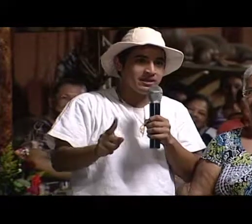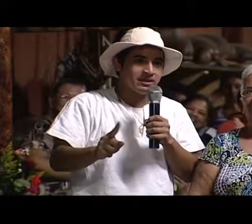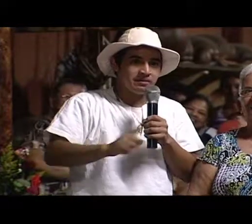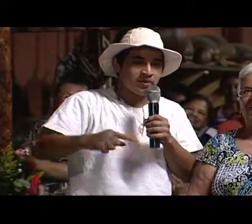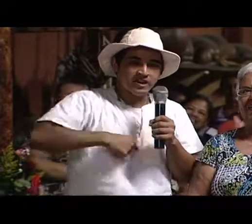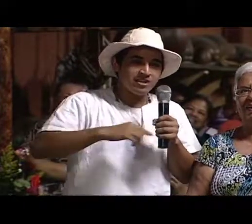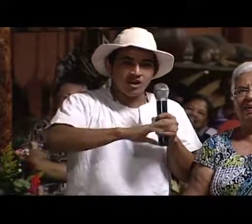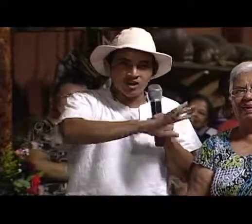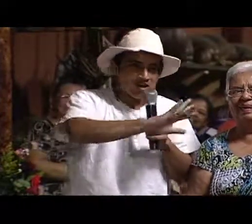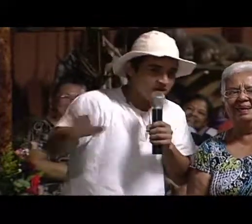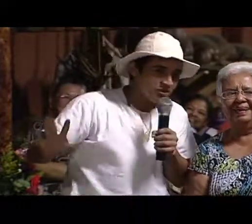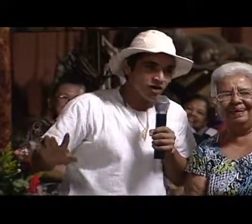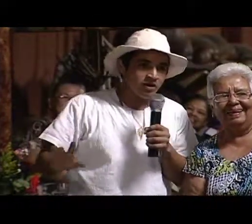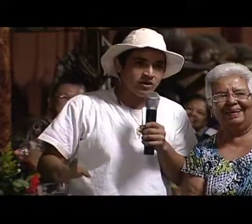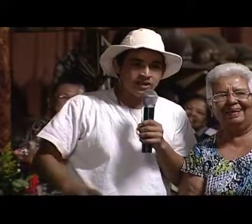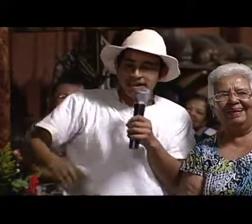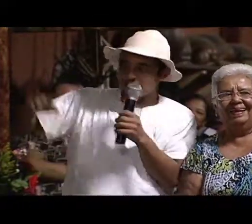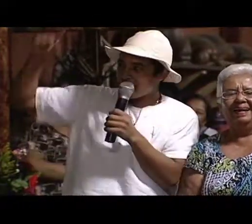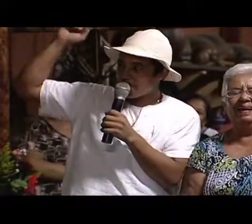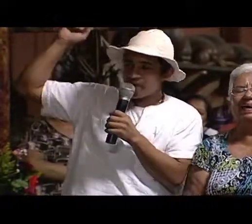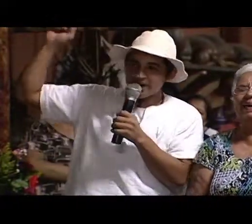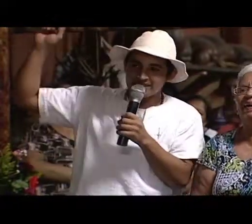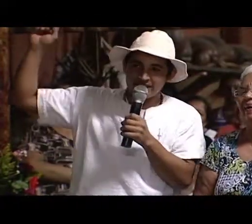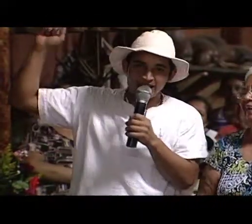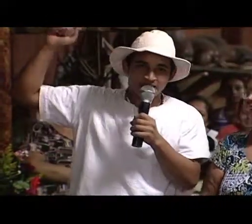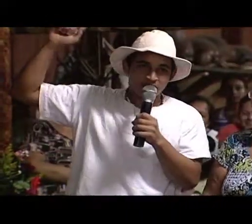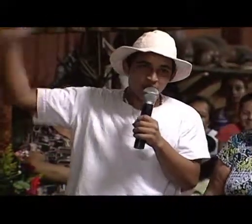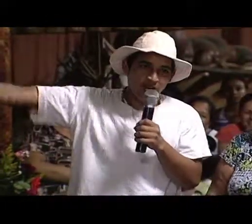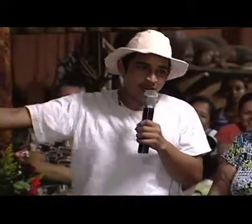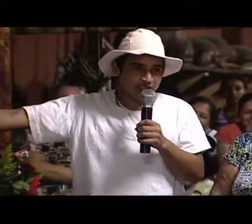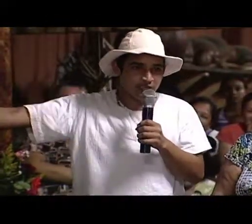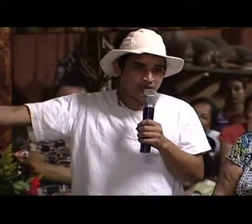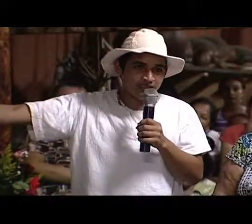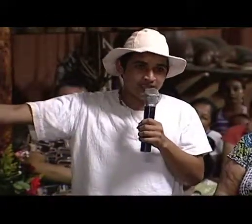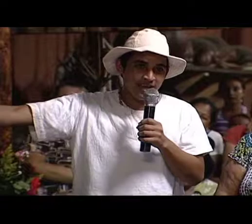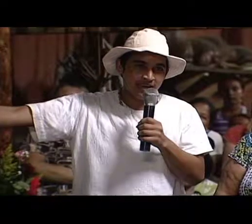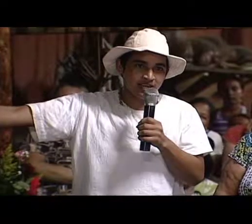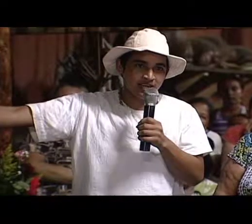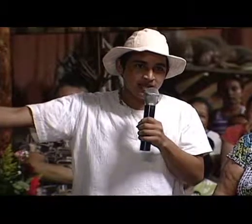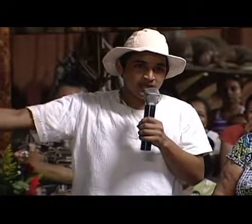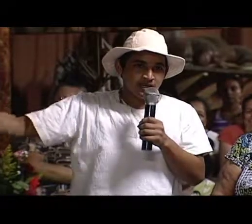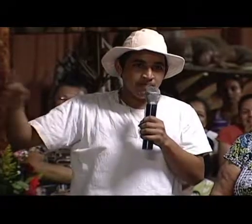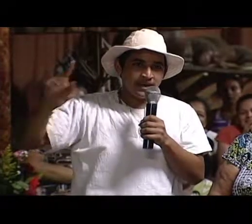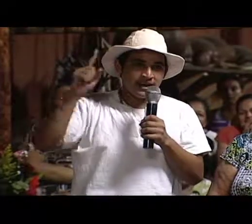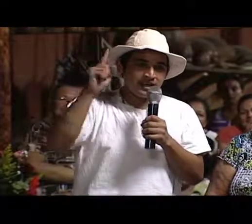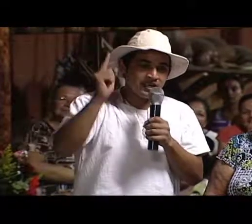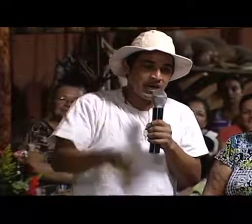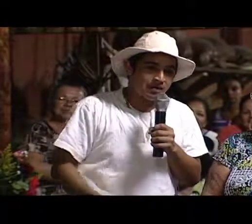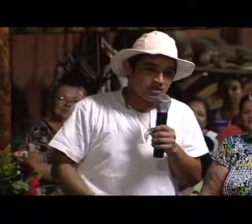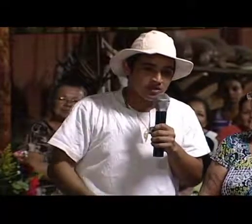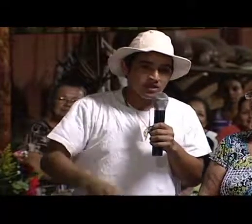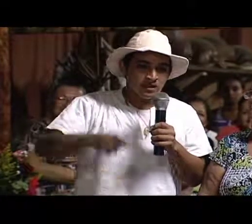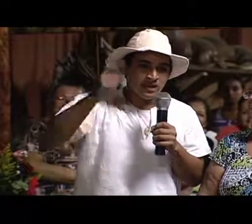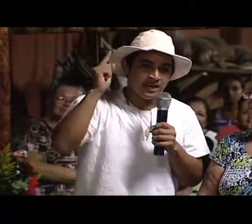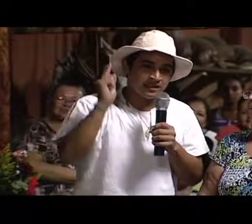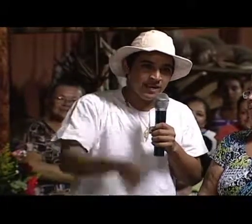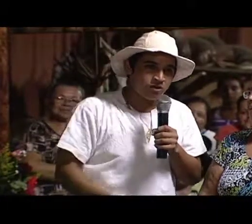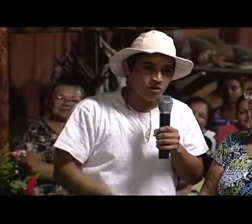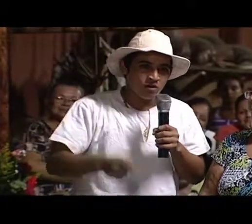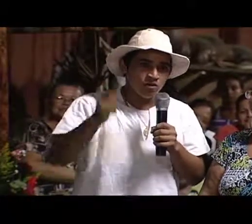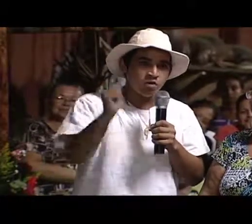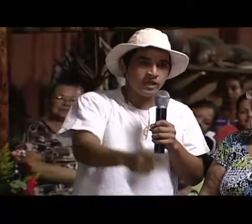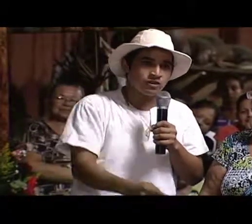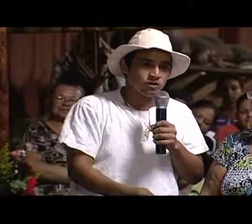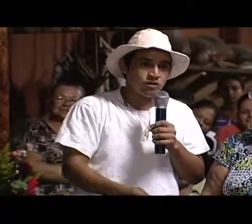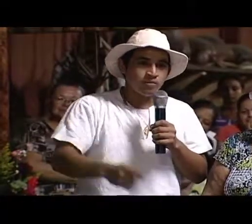mí, porque yo no, es para poder hacer toda la festividad de ella y para que sigamos